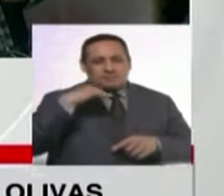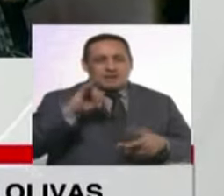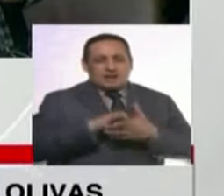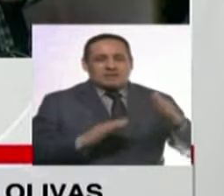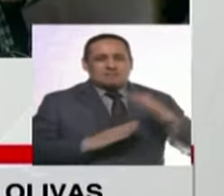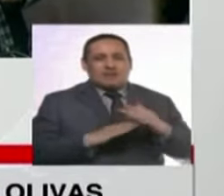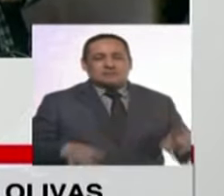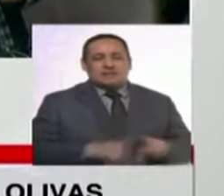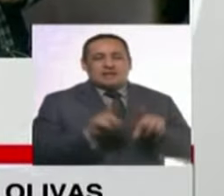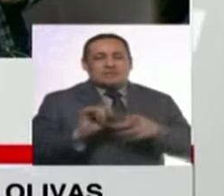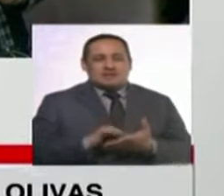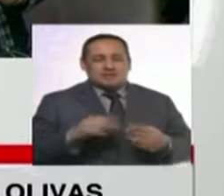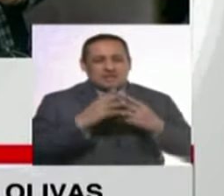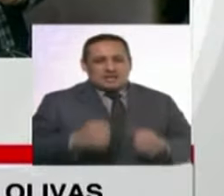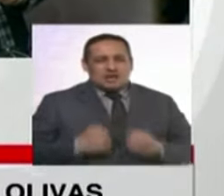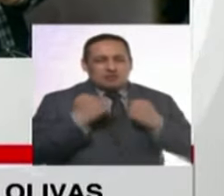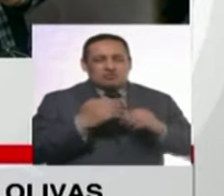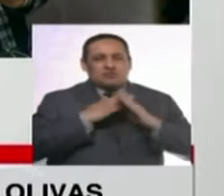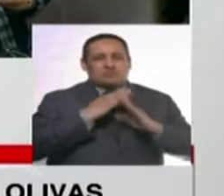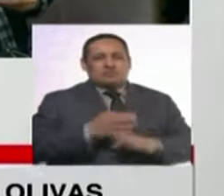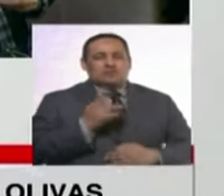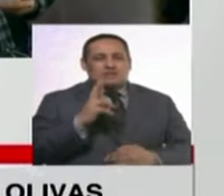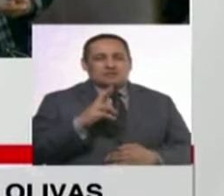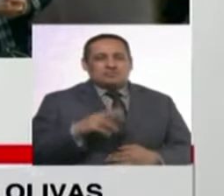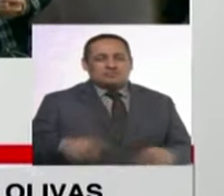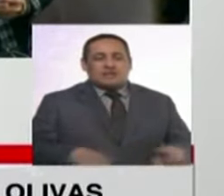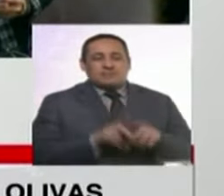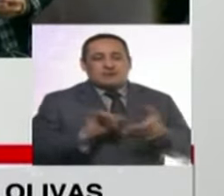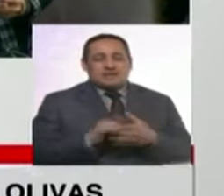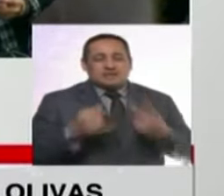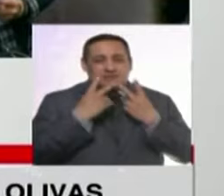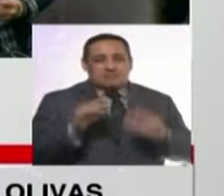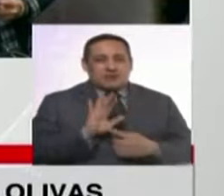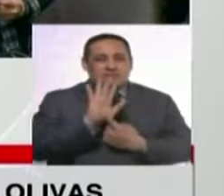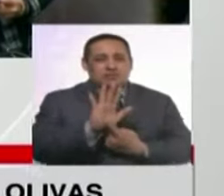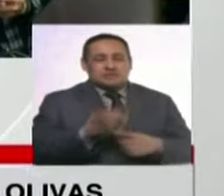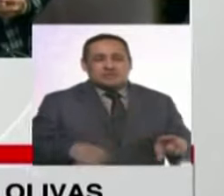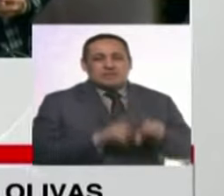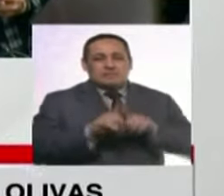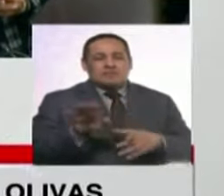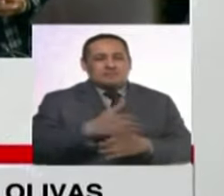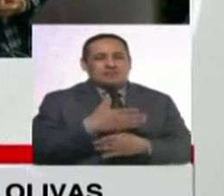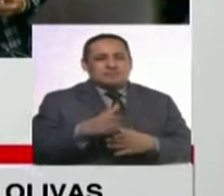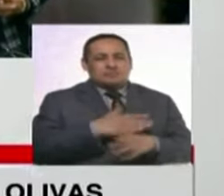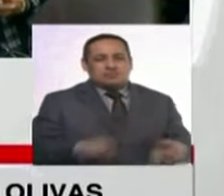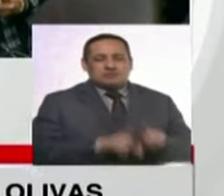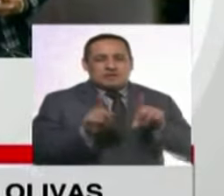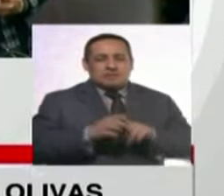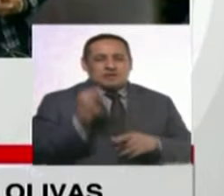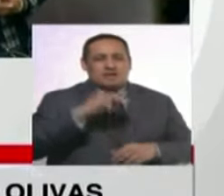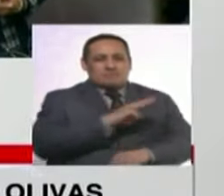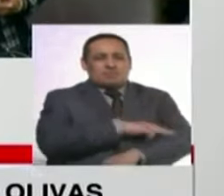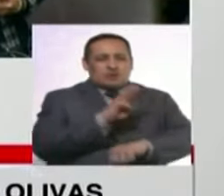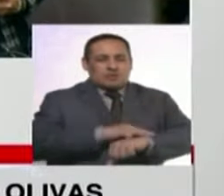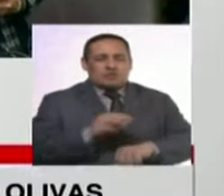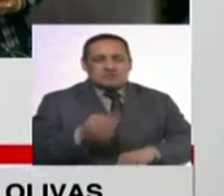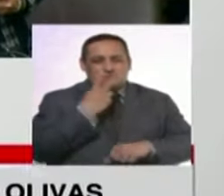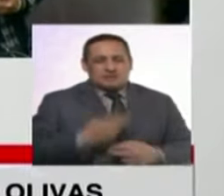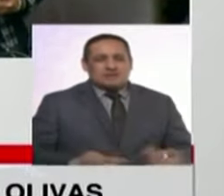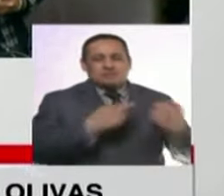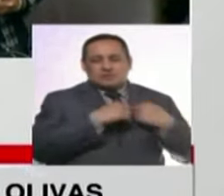pacificación y de la lucha contra la criminalidad para muest participó en el moqueguazo siendo